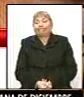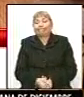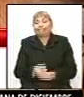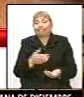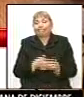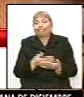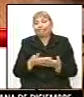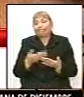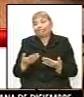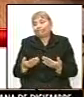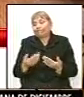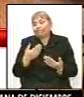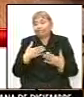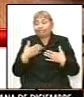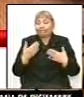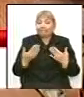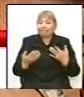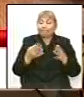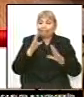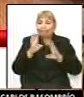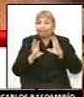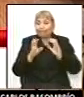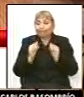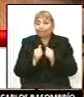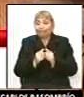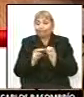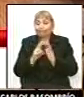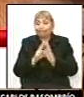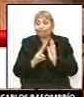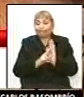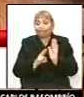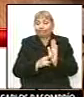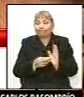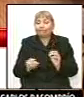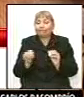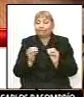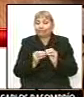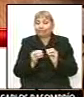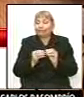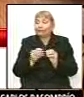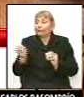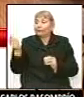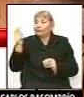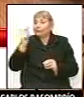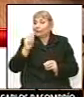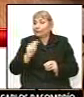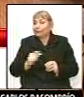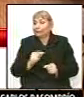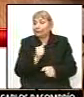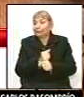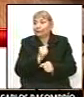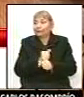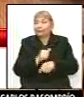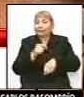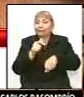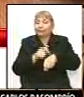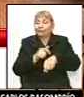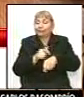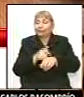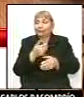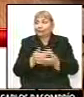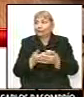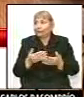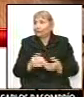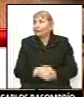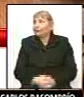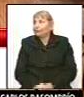planteo que la comisión pueda evaluar, aplicar el reglamento, toda vez que hay inasistencia injustificada en la hora convocada para las